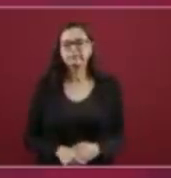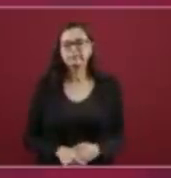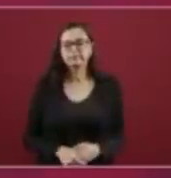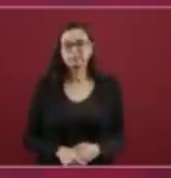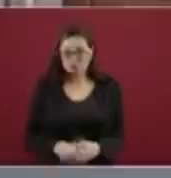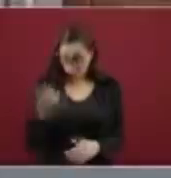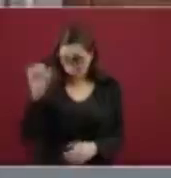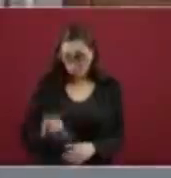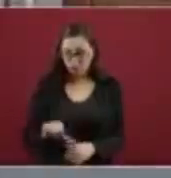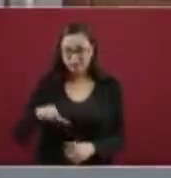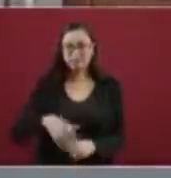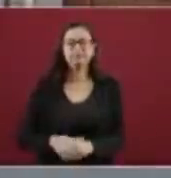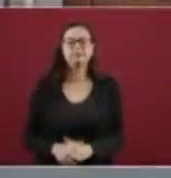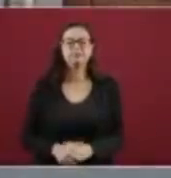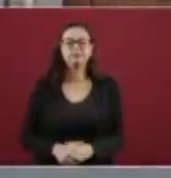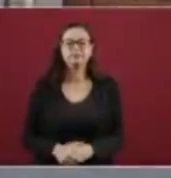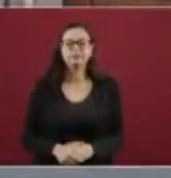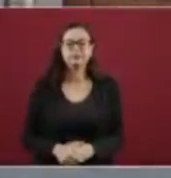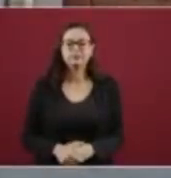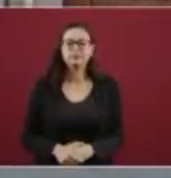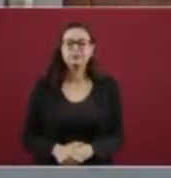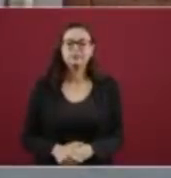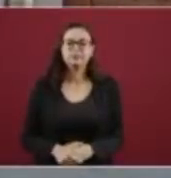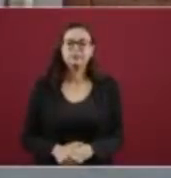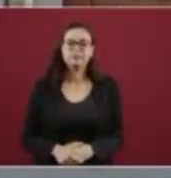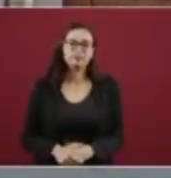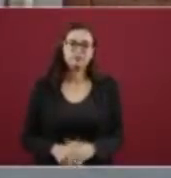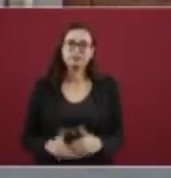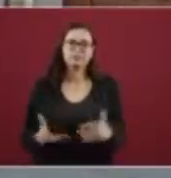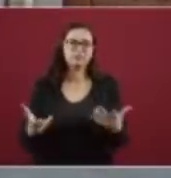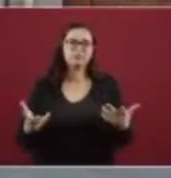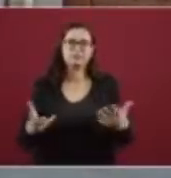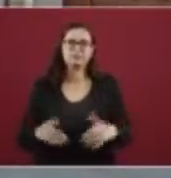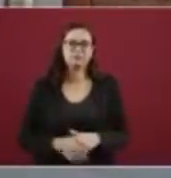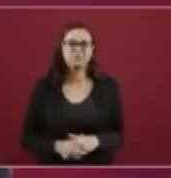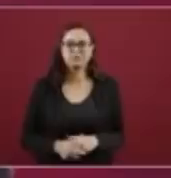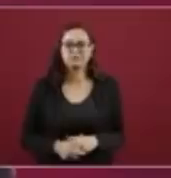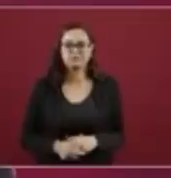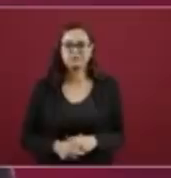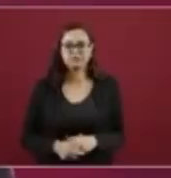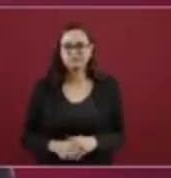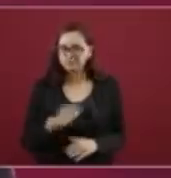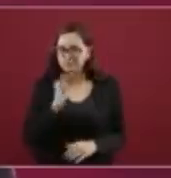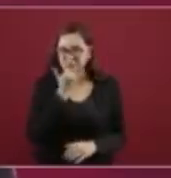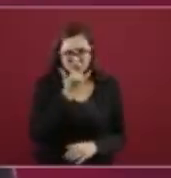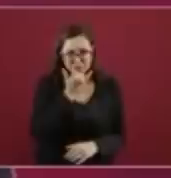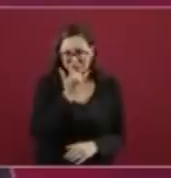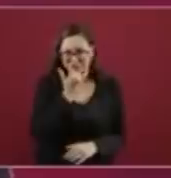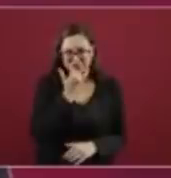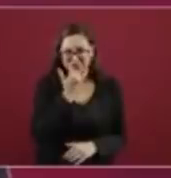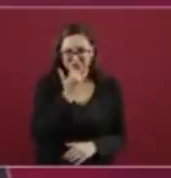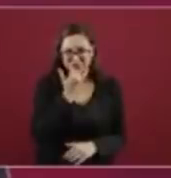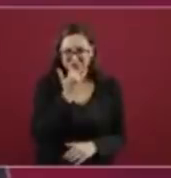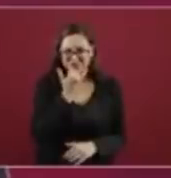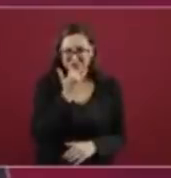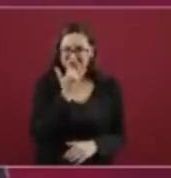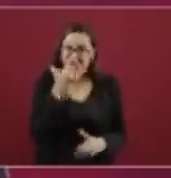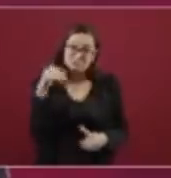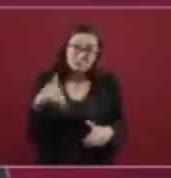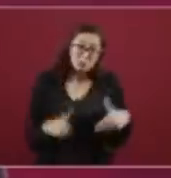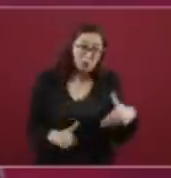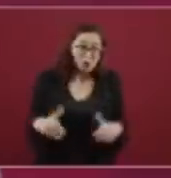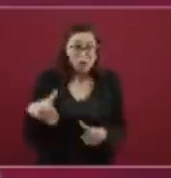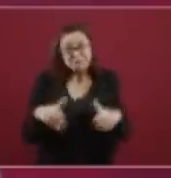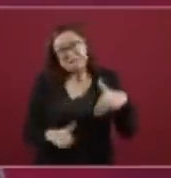¿sí? Y son, ahora sí que disculpen por las